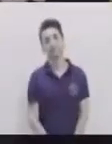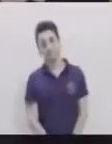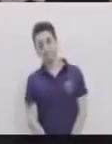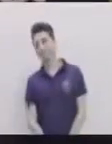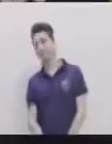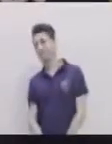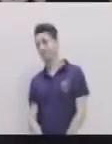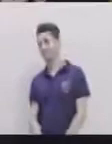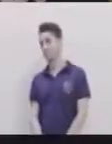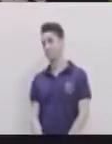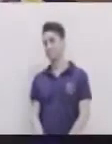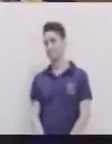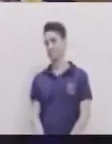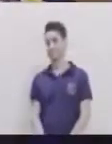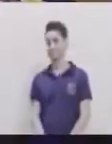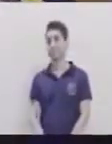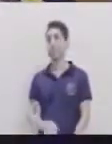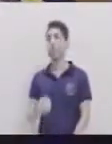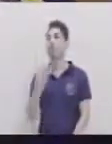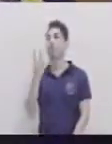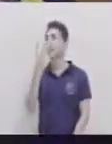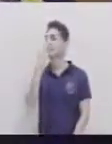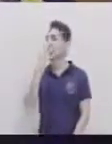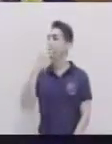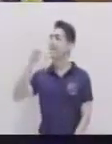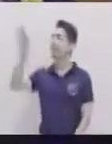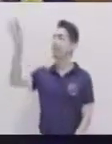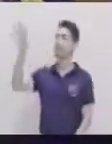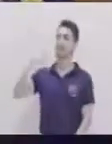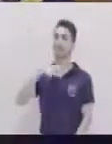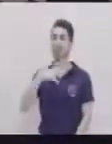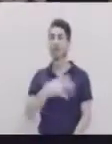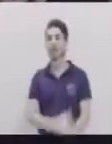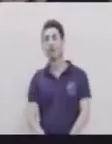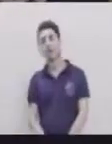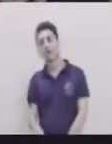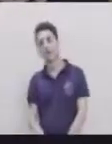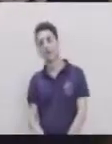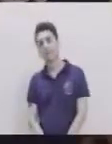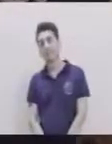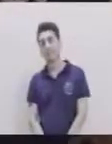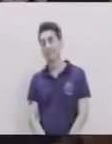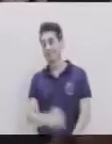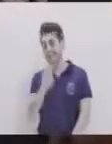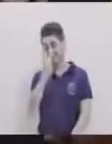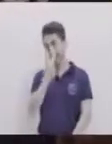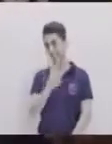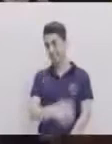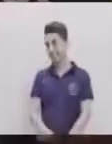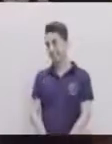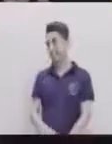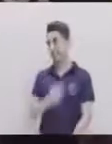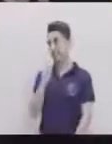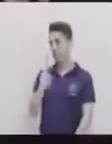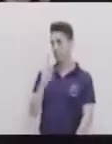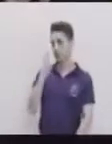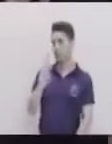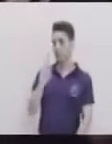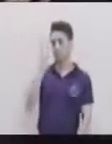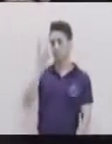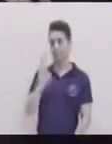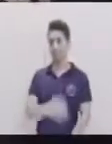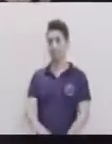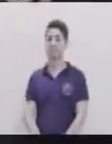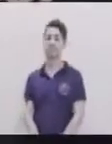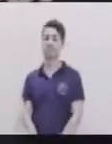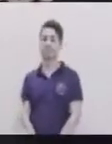tres. ¿Cuántos elefantes tenemos? Muy bien, tres elefantes. Uno,